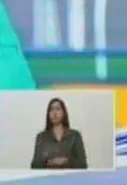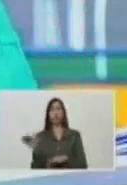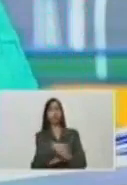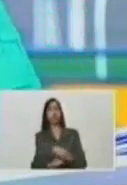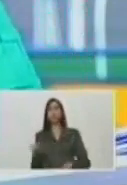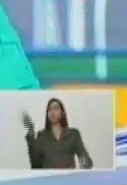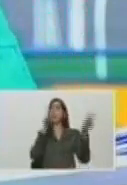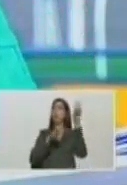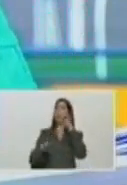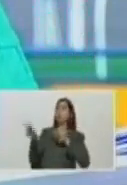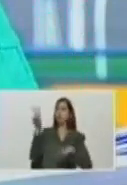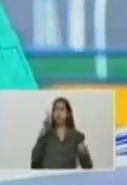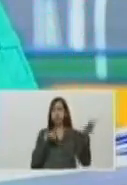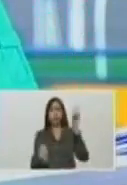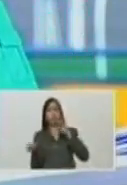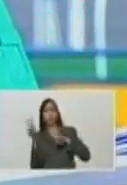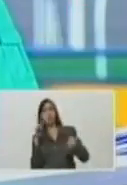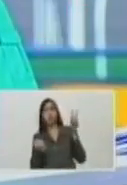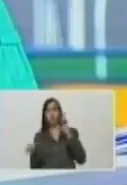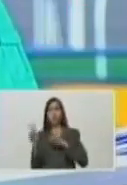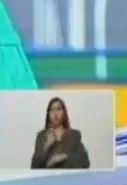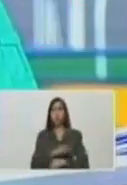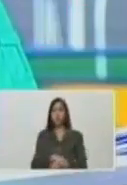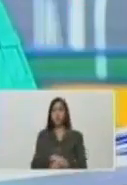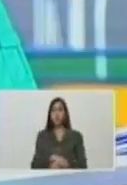de Caracas, caminando por ahí.